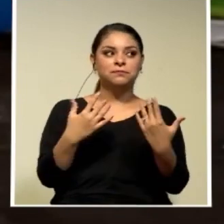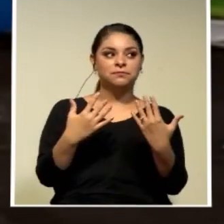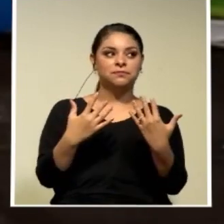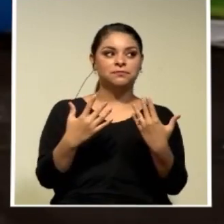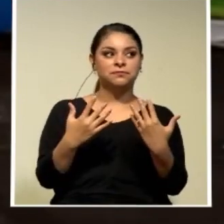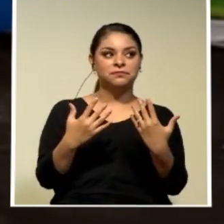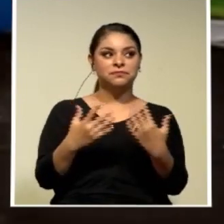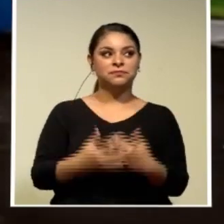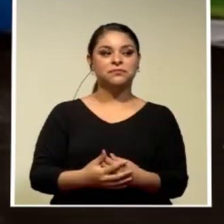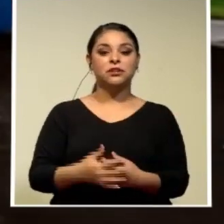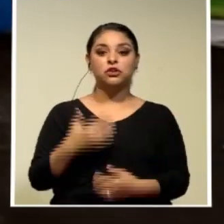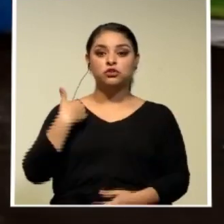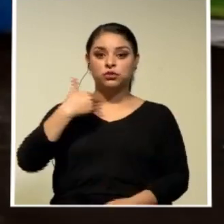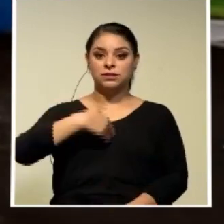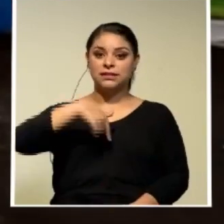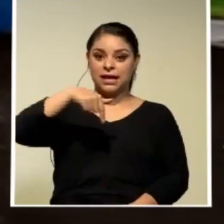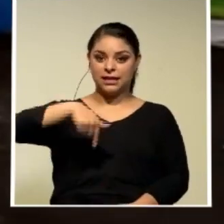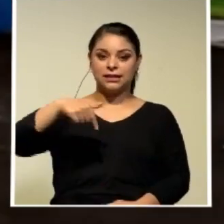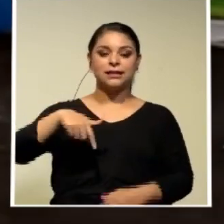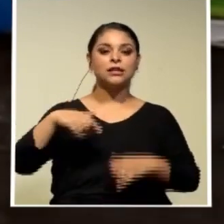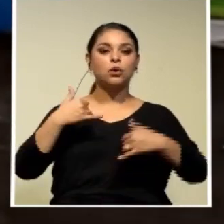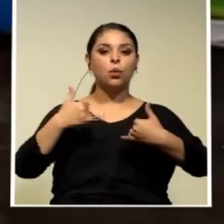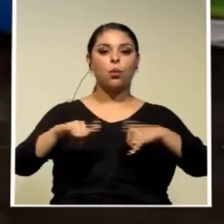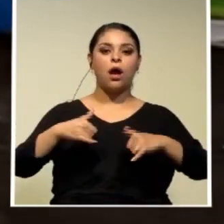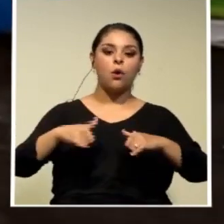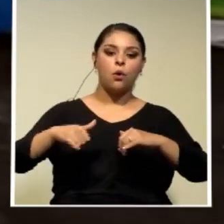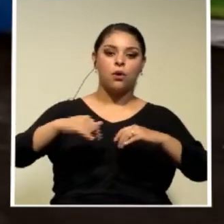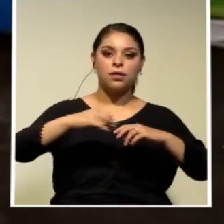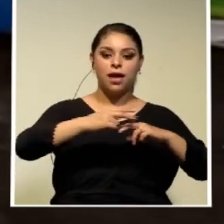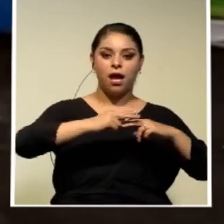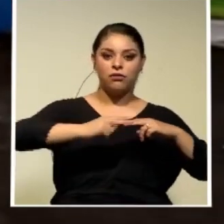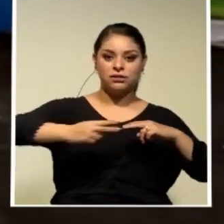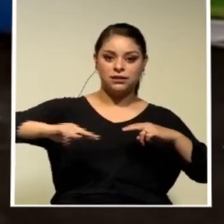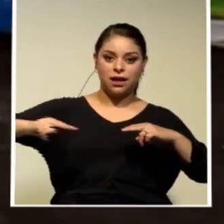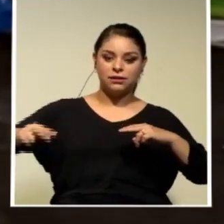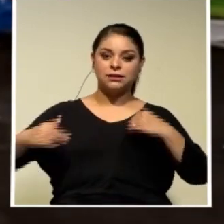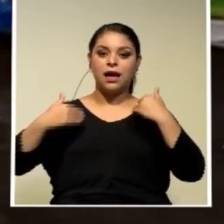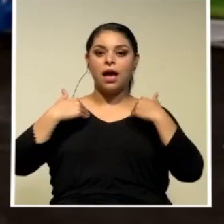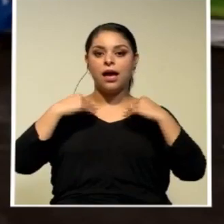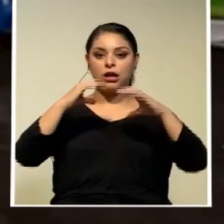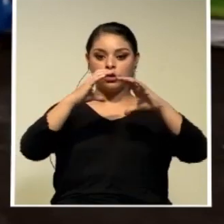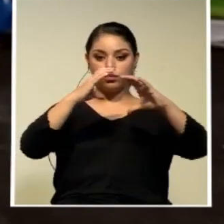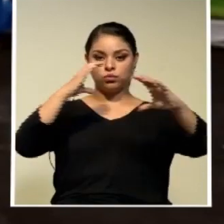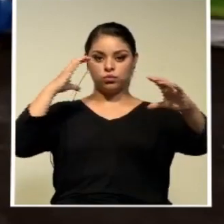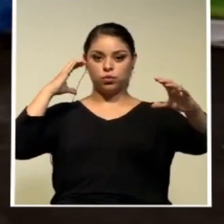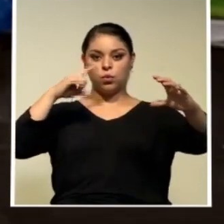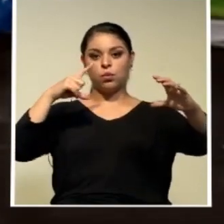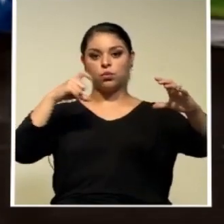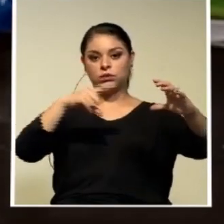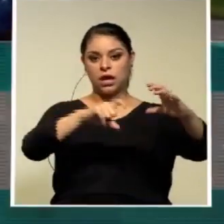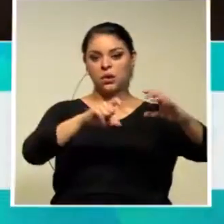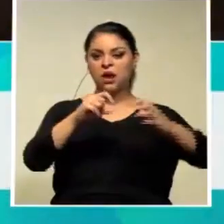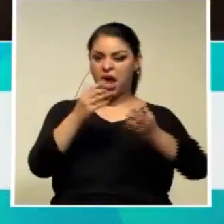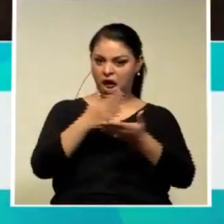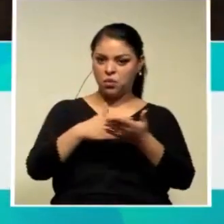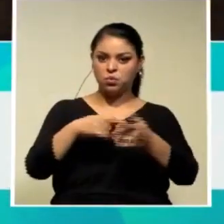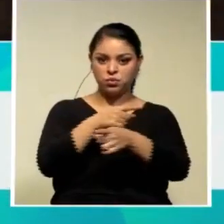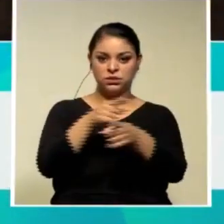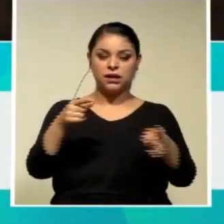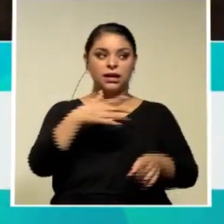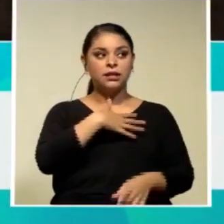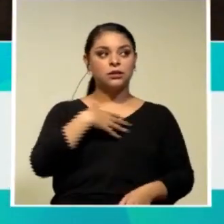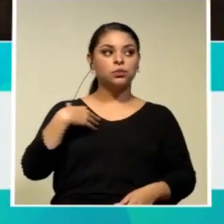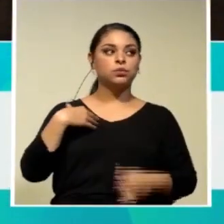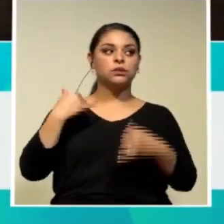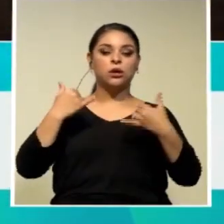Nosotros todavía aquí para no. el juego de arrastrarse, lo que tenemos es un gusano. Un gusano que muchos niños y niñas les encanta